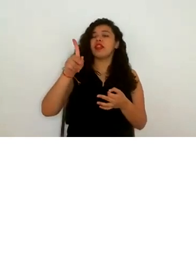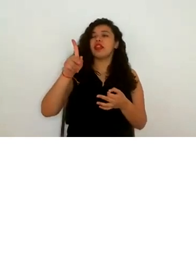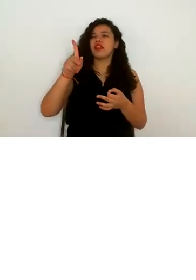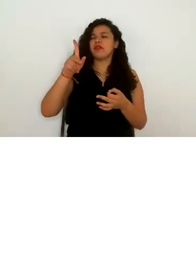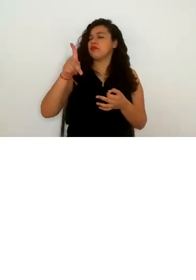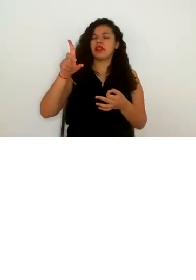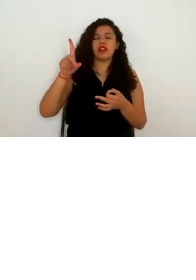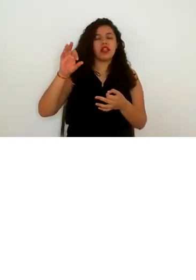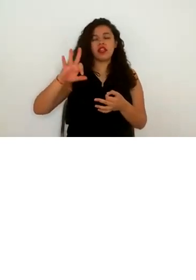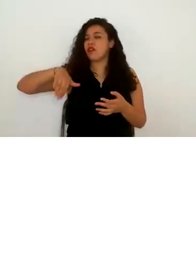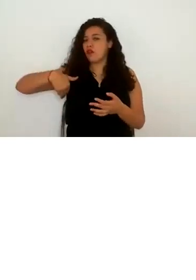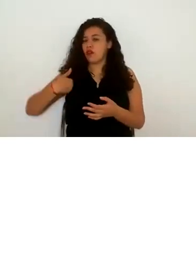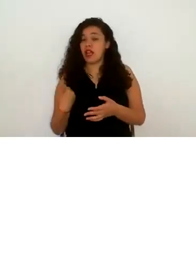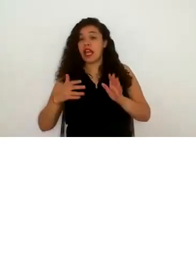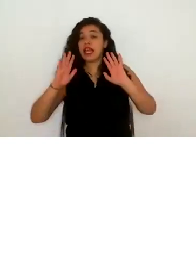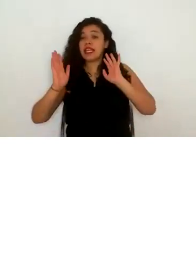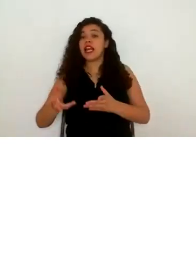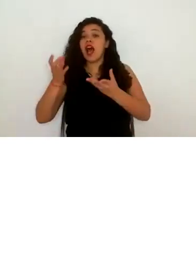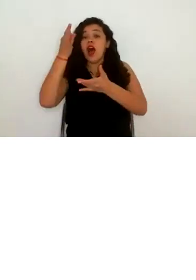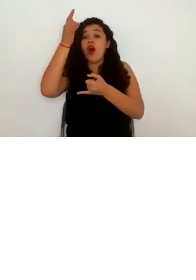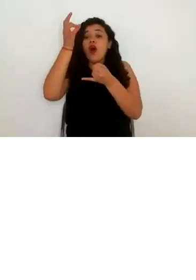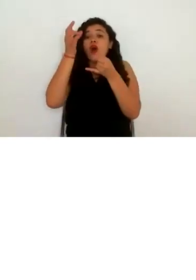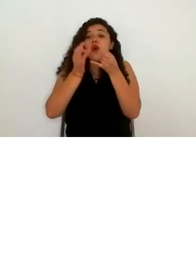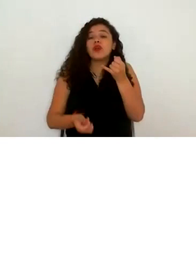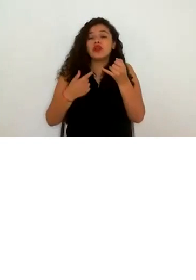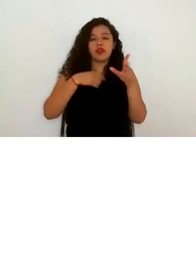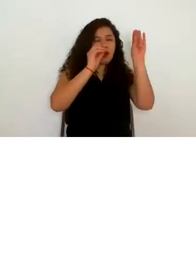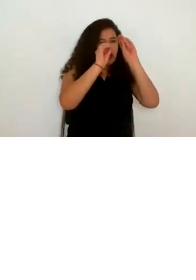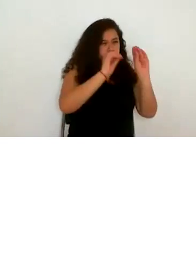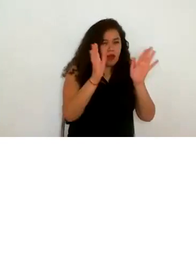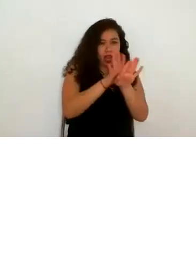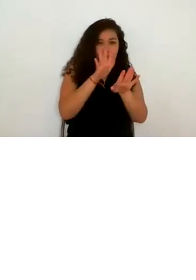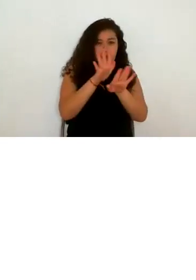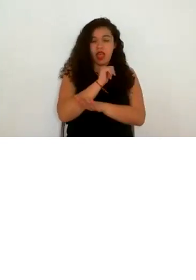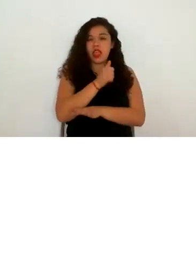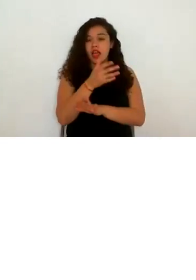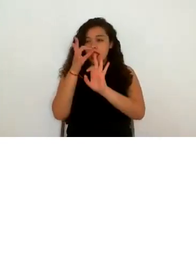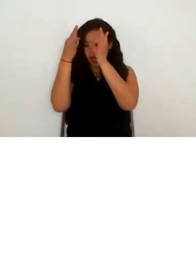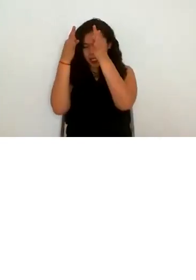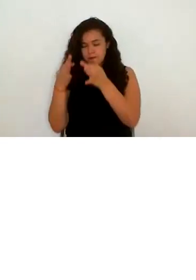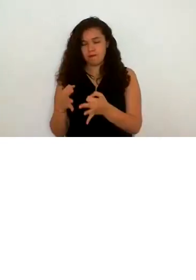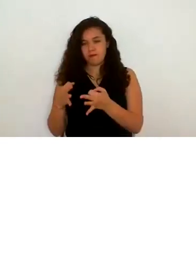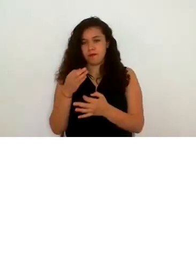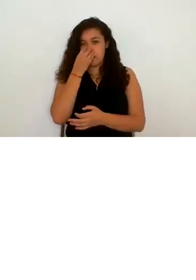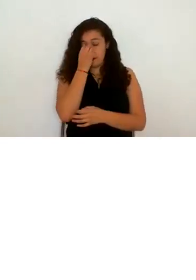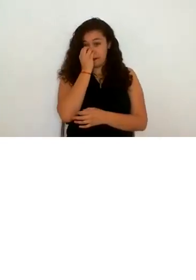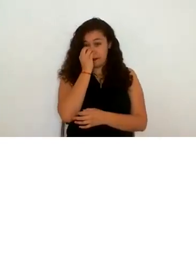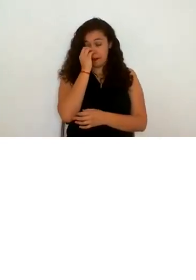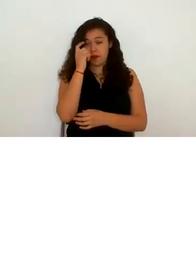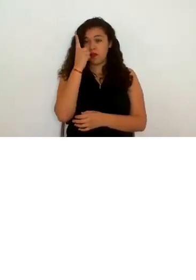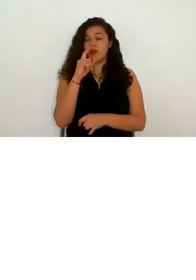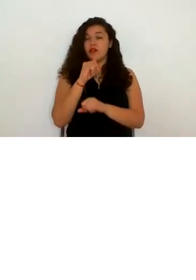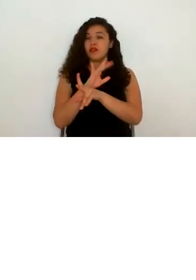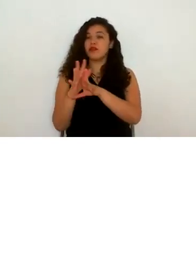forma garantizamos que esa fue la última versión del documento elaborado. Ejemplo, si hacemos un informe